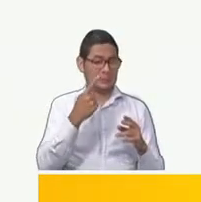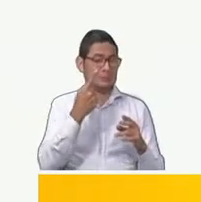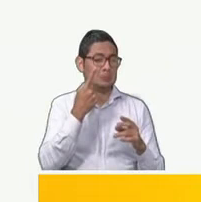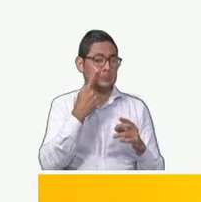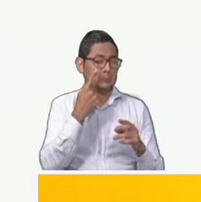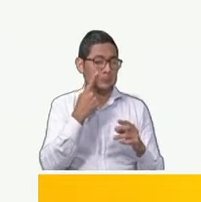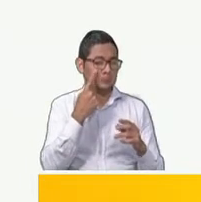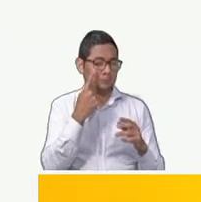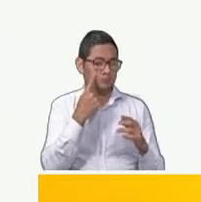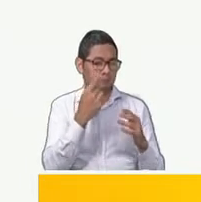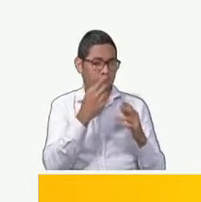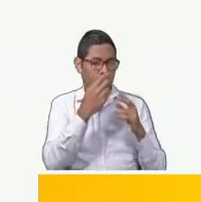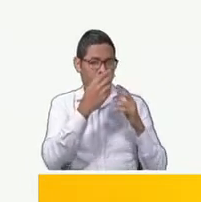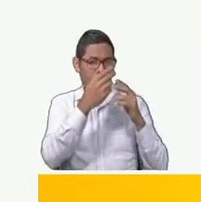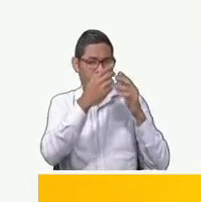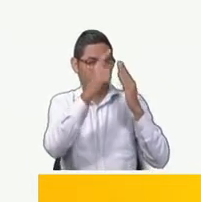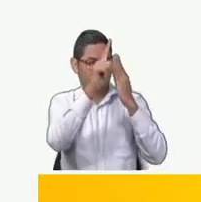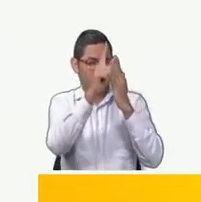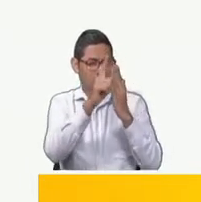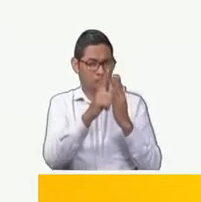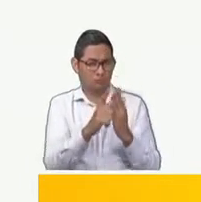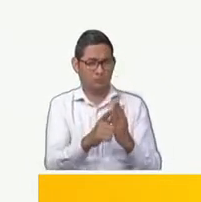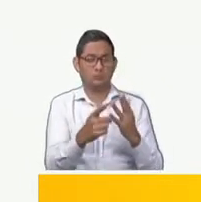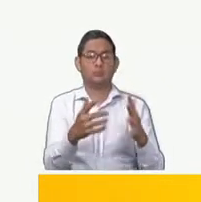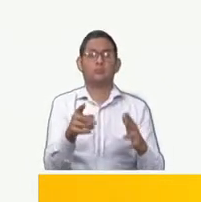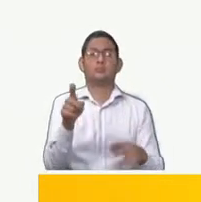MINSA y la Caja, se han vacunado